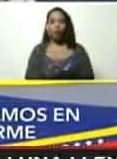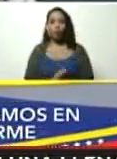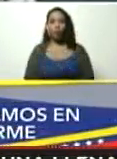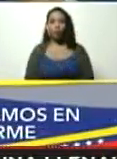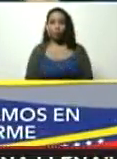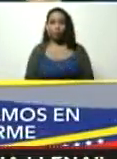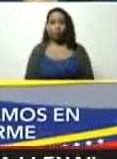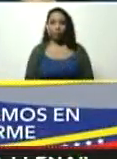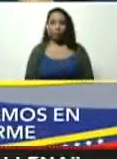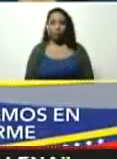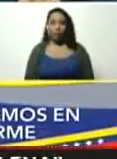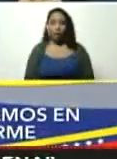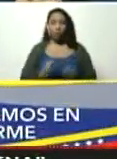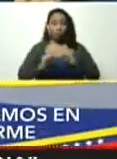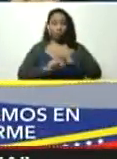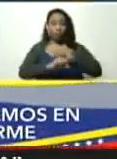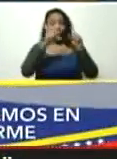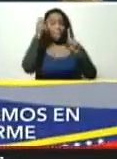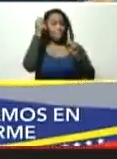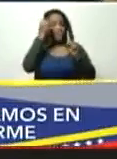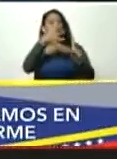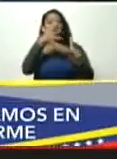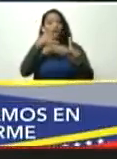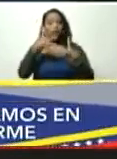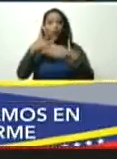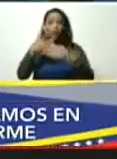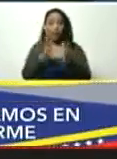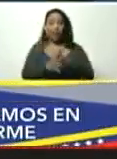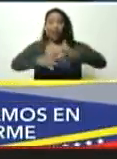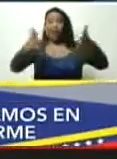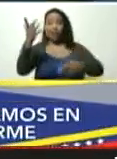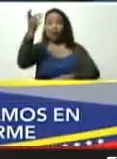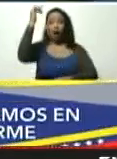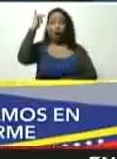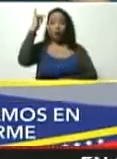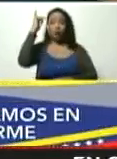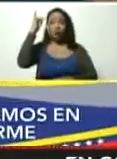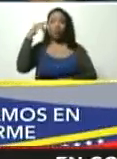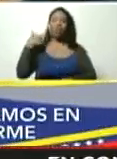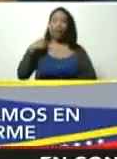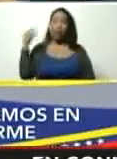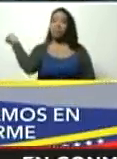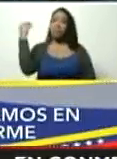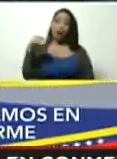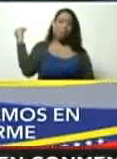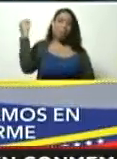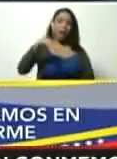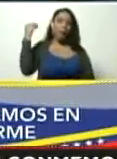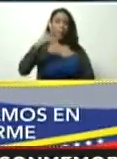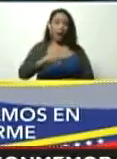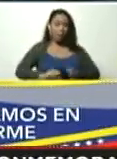El impacto inmenso que ha tenido, que tiene y que seguirá teniendo cada vez más.